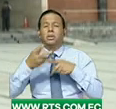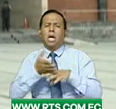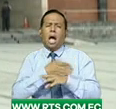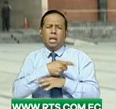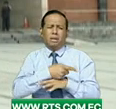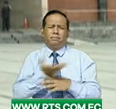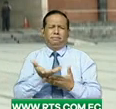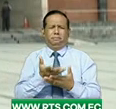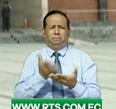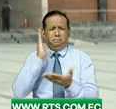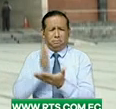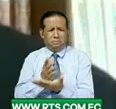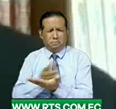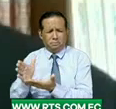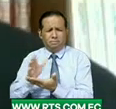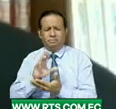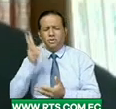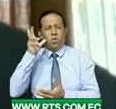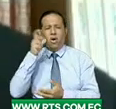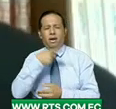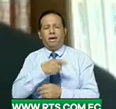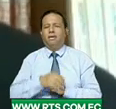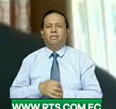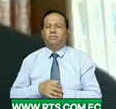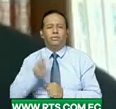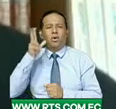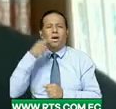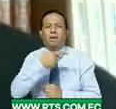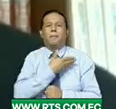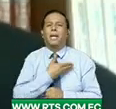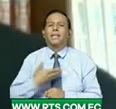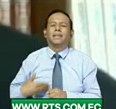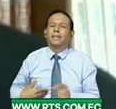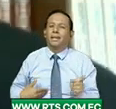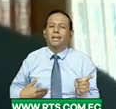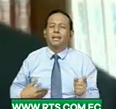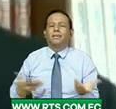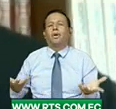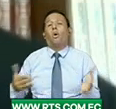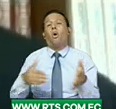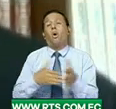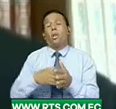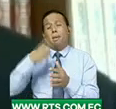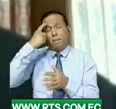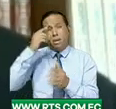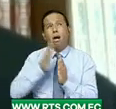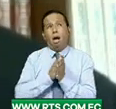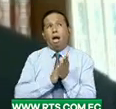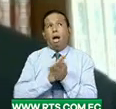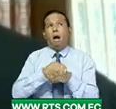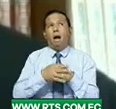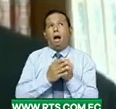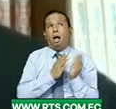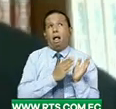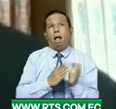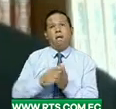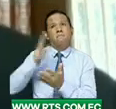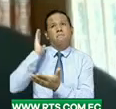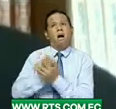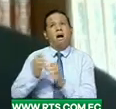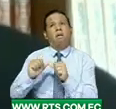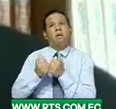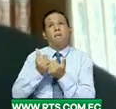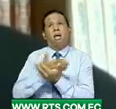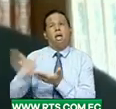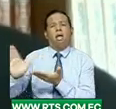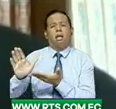cree que llegue a concretarse. Pero no creo que él esté de nuevo pensando en utilizar la muerte cruzada.